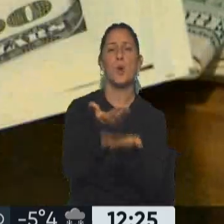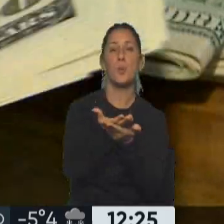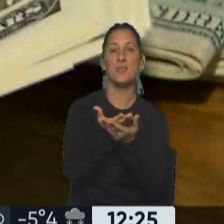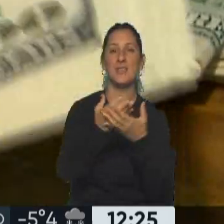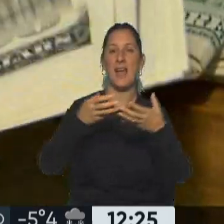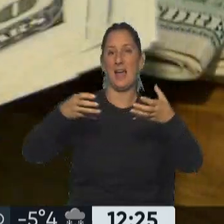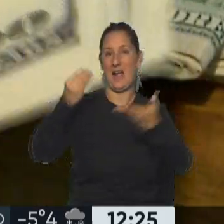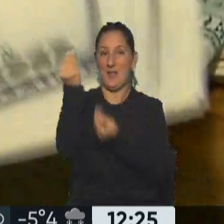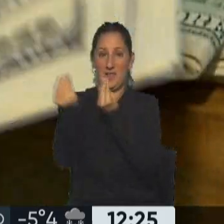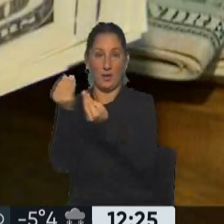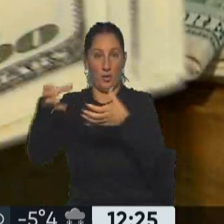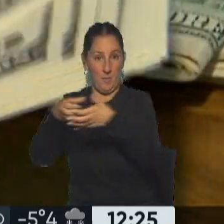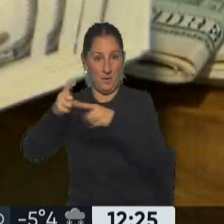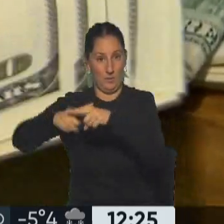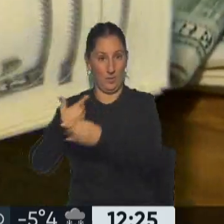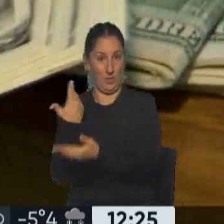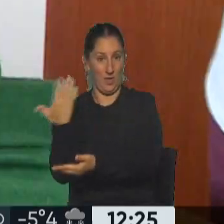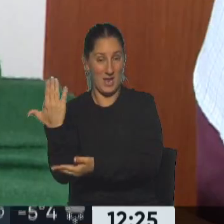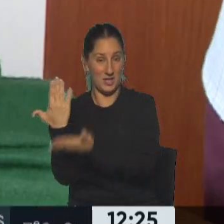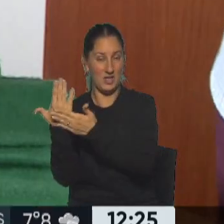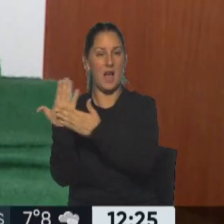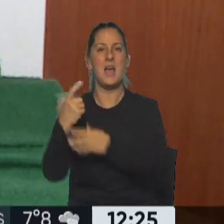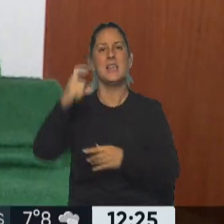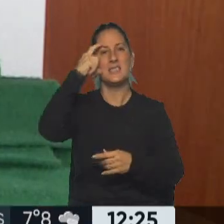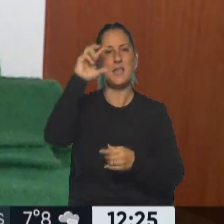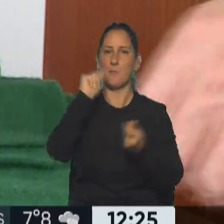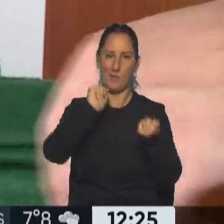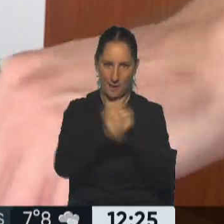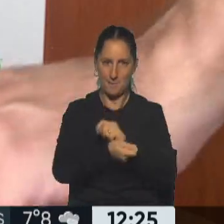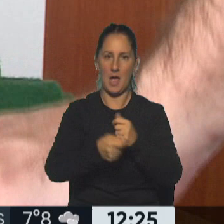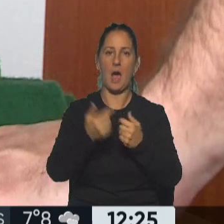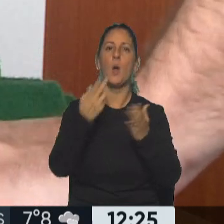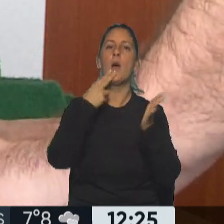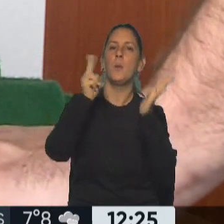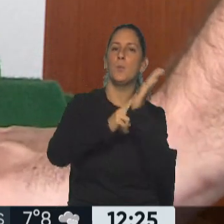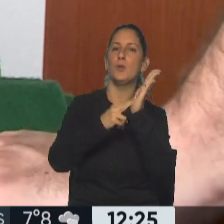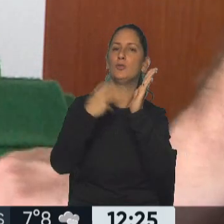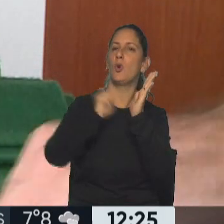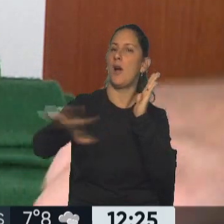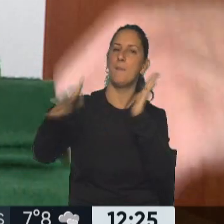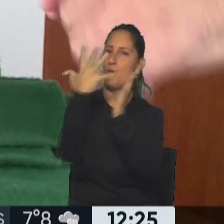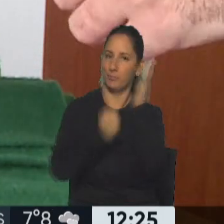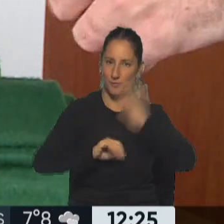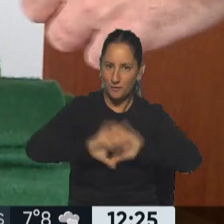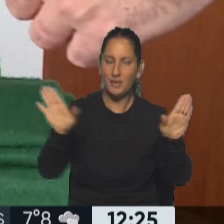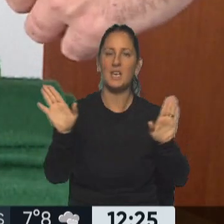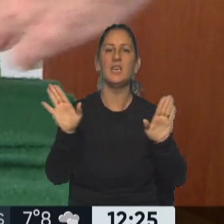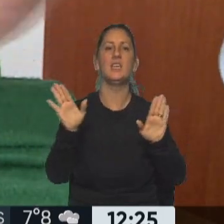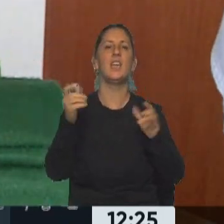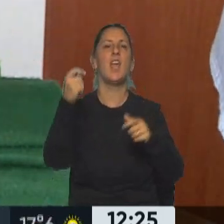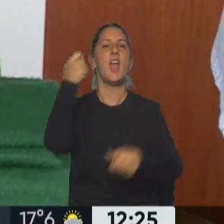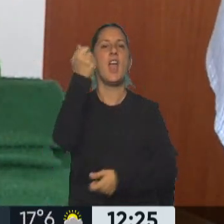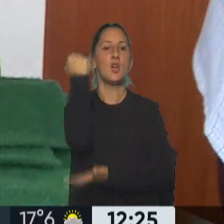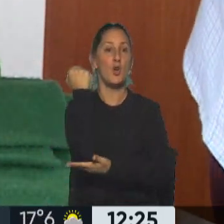de la derecha plantean salir del cepo terminar con la retenciones abrir